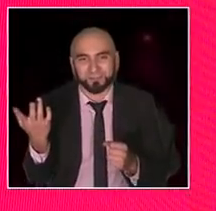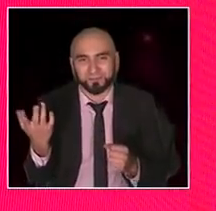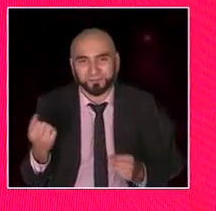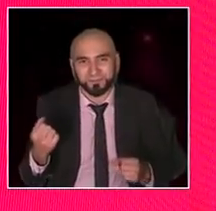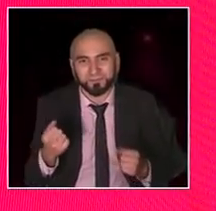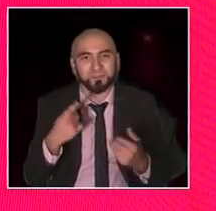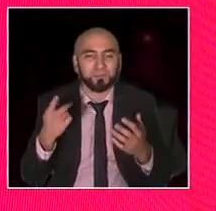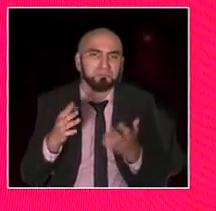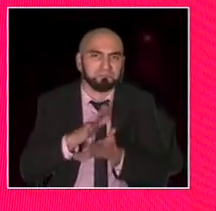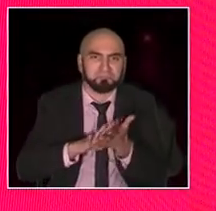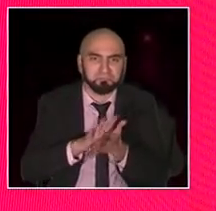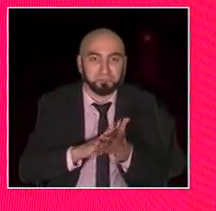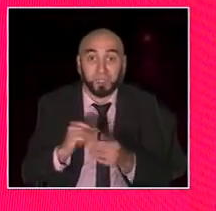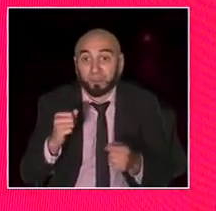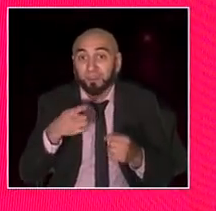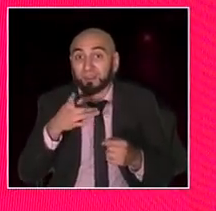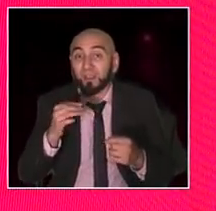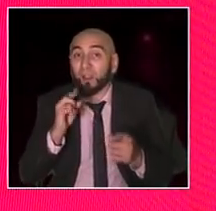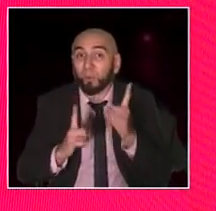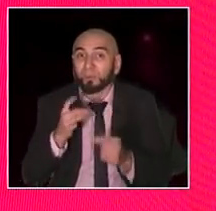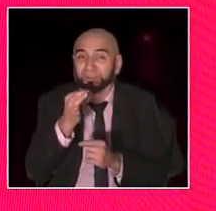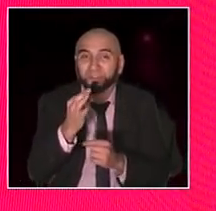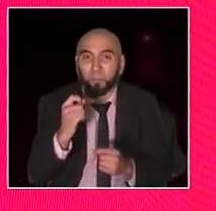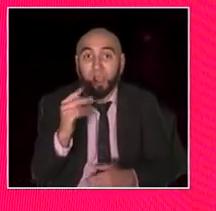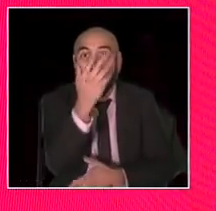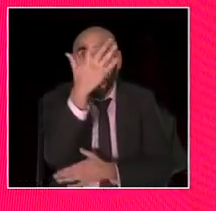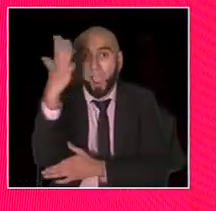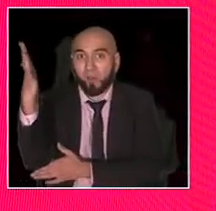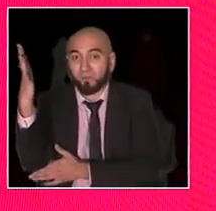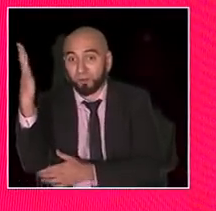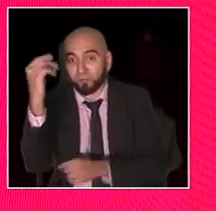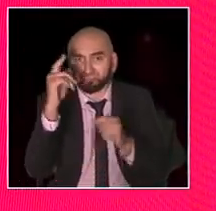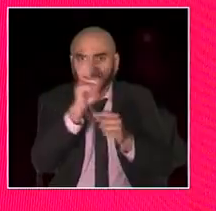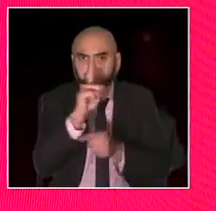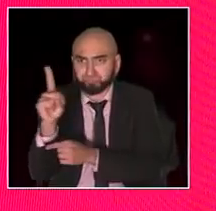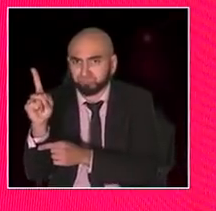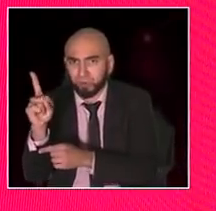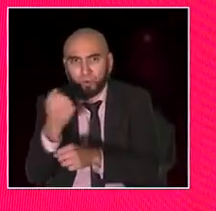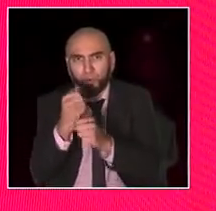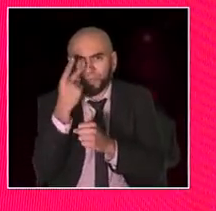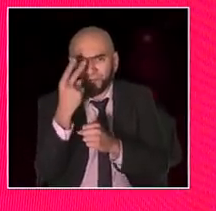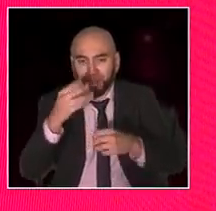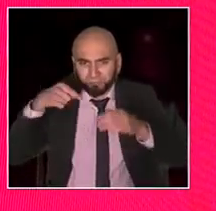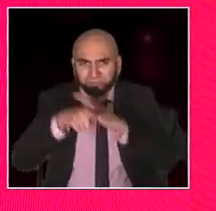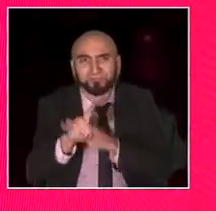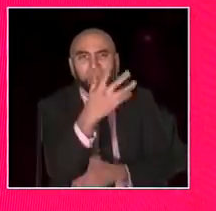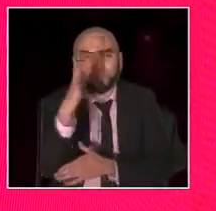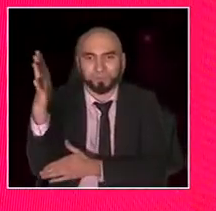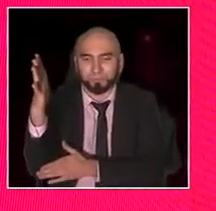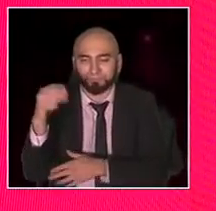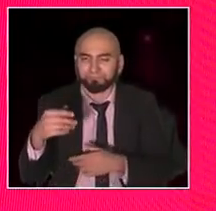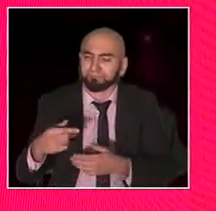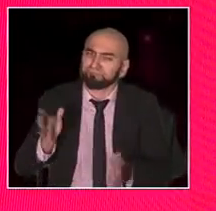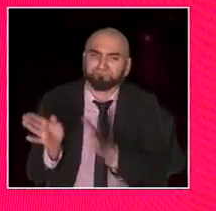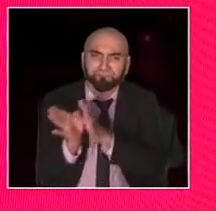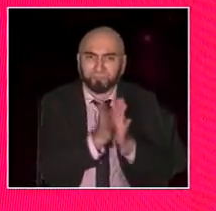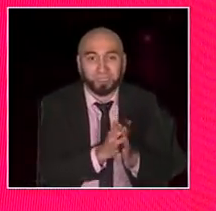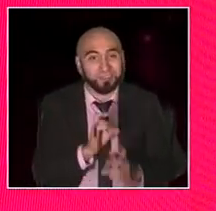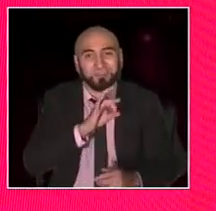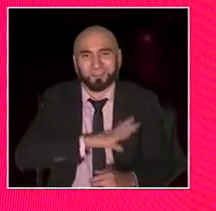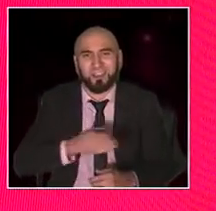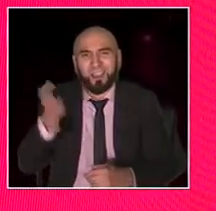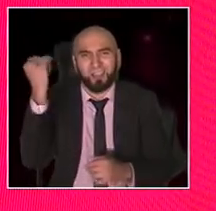los árboles no dejan ver el bosque. ¿Cuál es la tarea que tenemos en Chile? Chile fue la colonia más pobre de España en